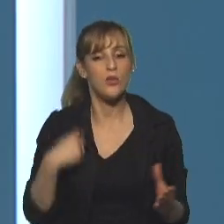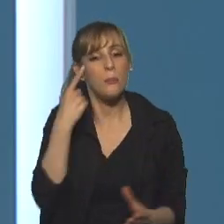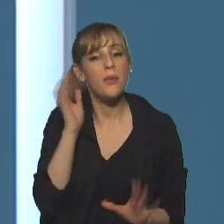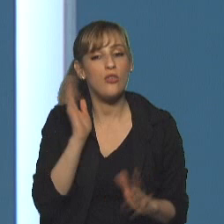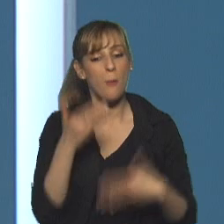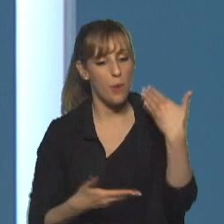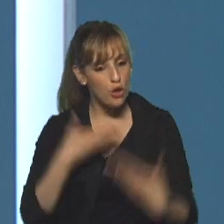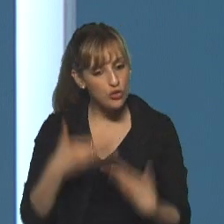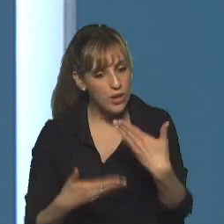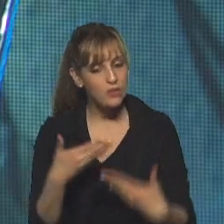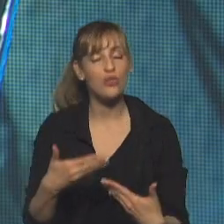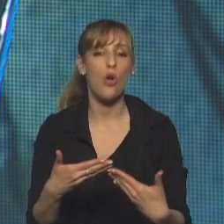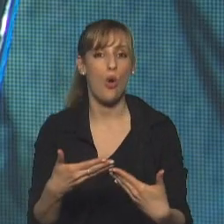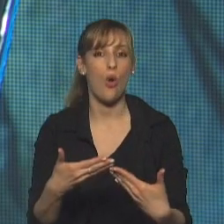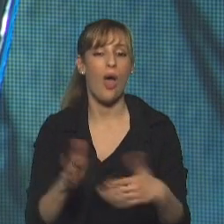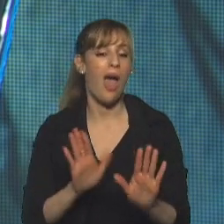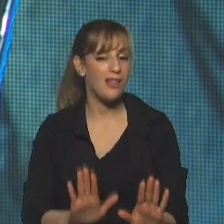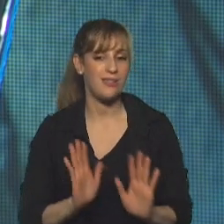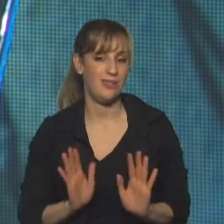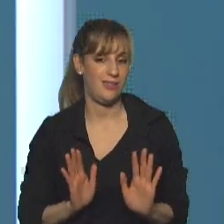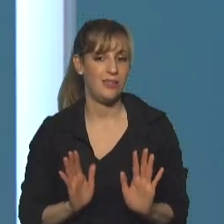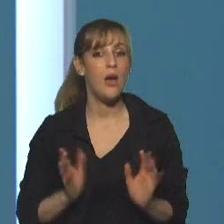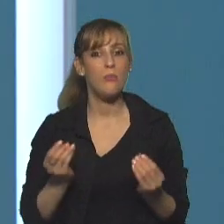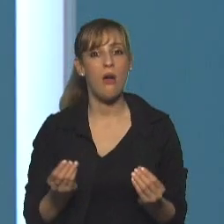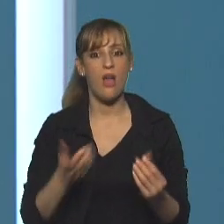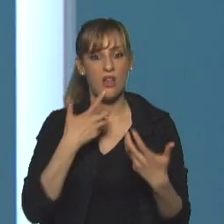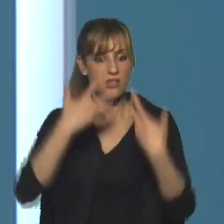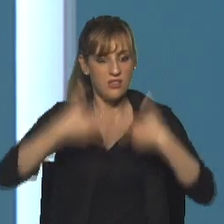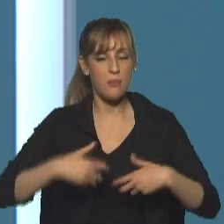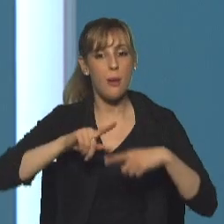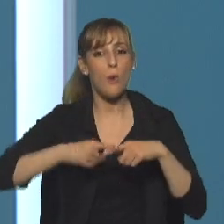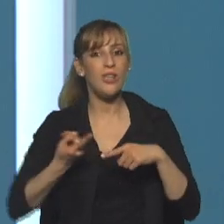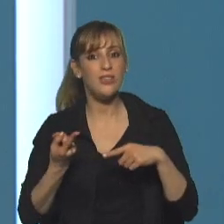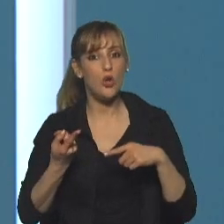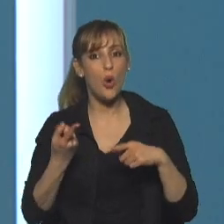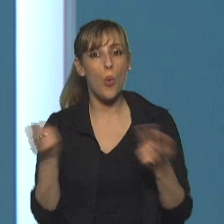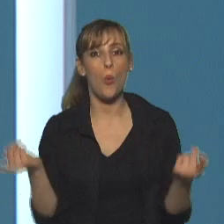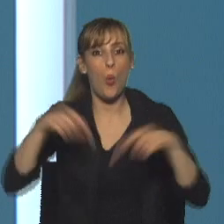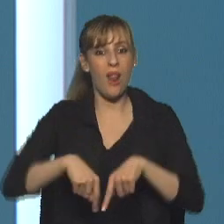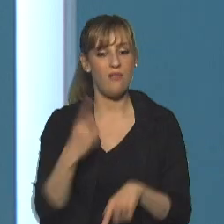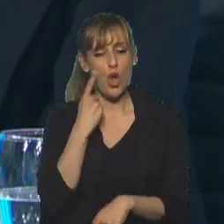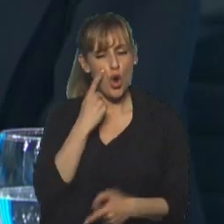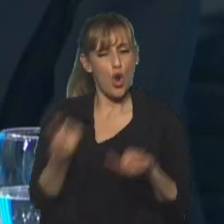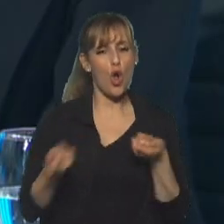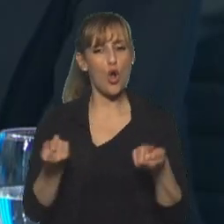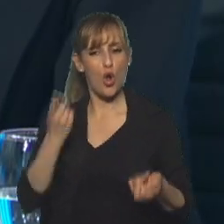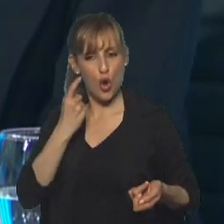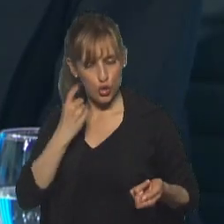estuvo diseñado para que el sistema político retomara el control, un control que había perdido, y el fracaso de un acuerdo